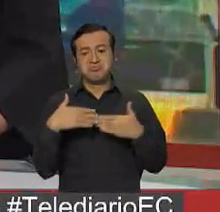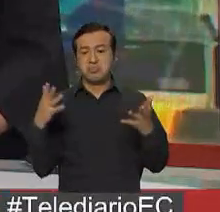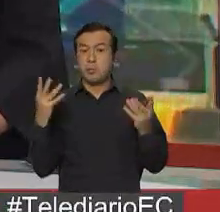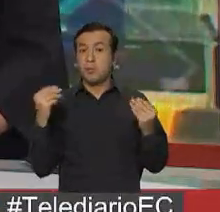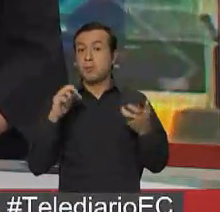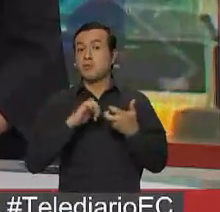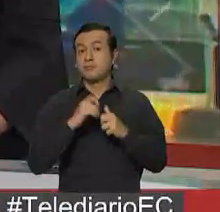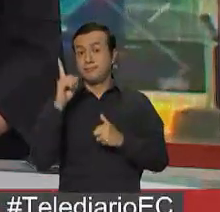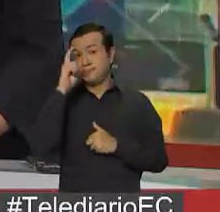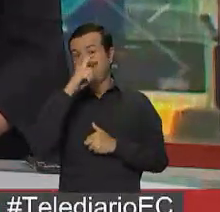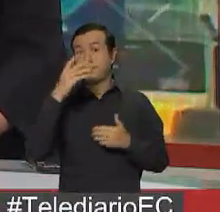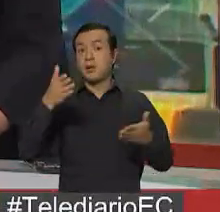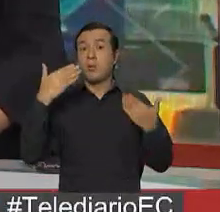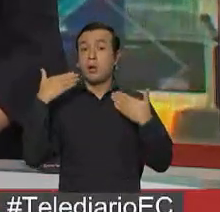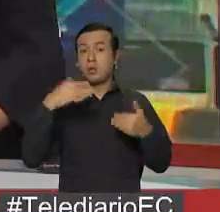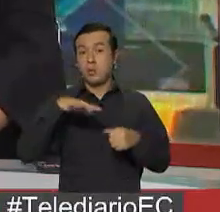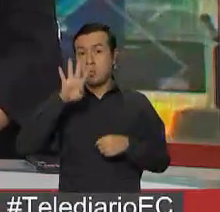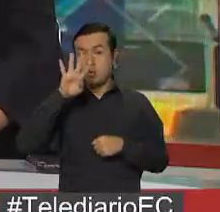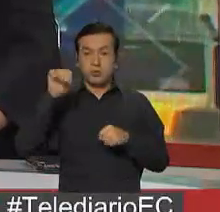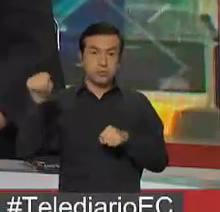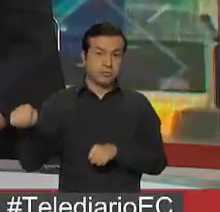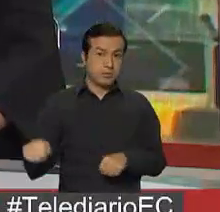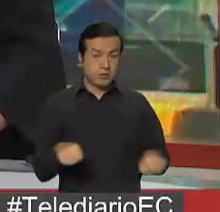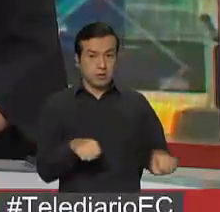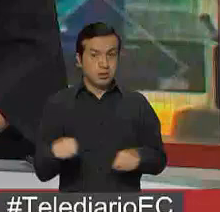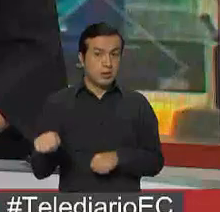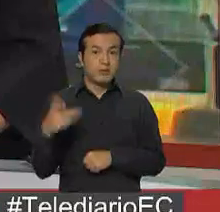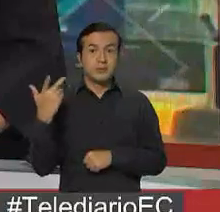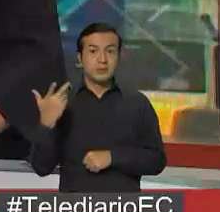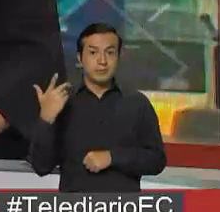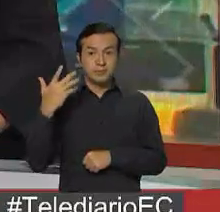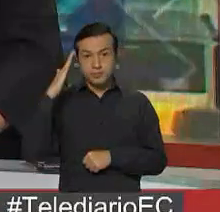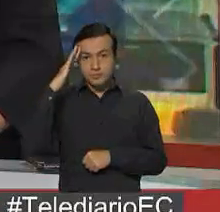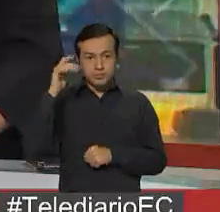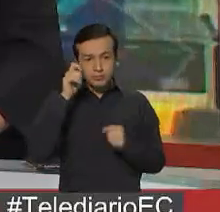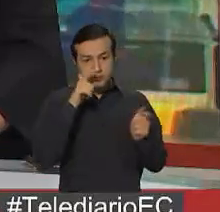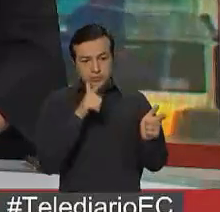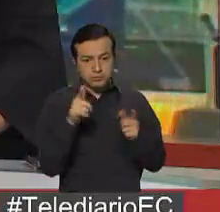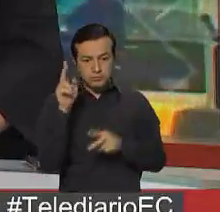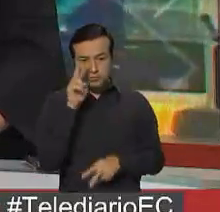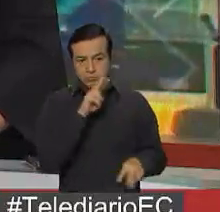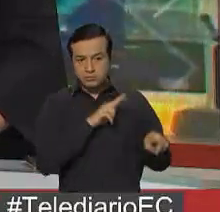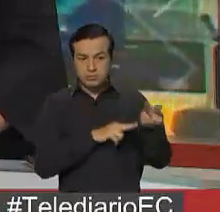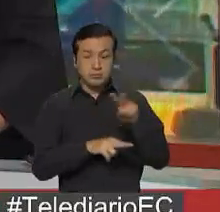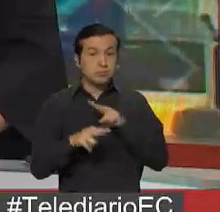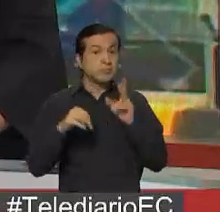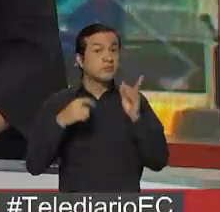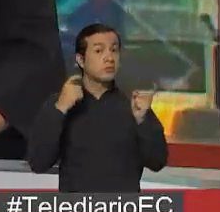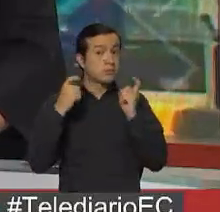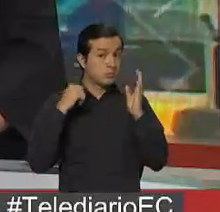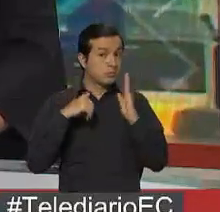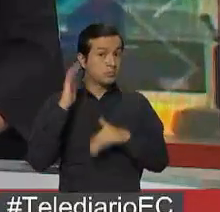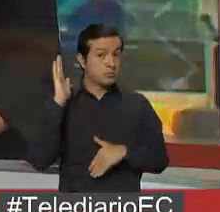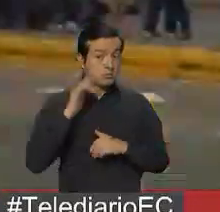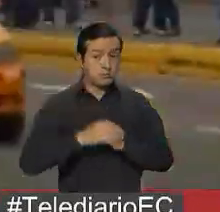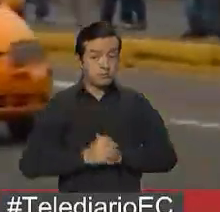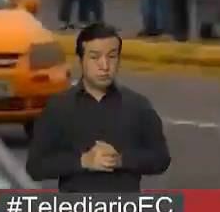observó en guayaquil este lunes 4 de mayo frente a esto la fuerza pública tuvo que reforzar los controles